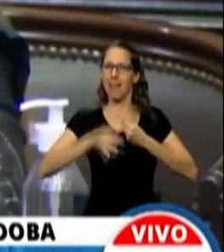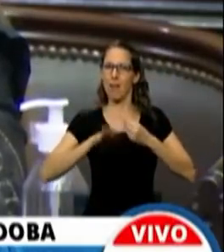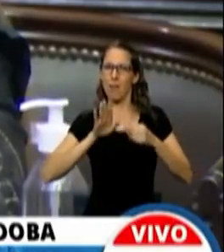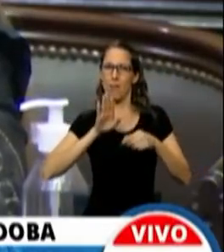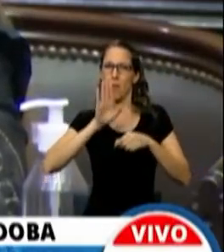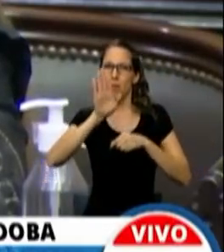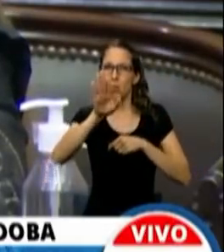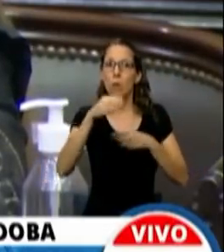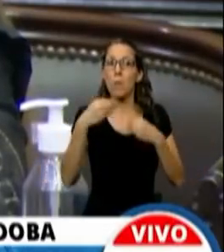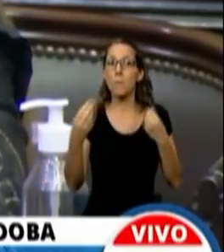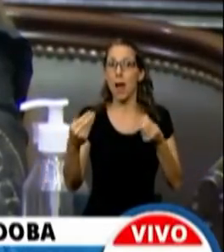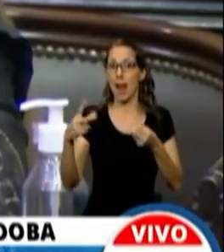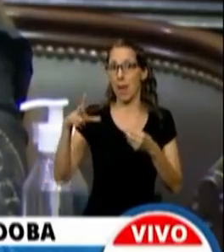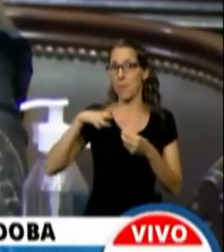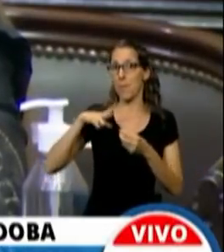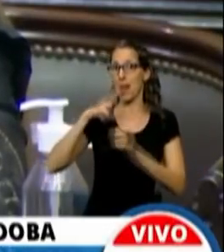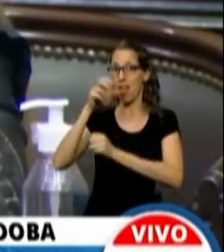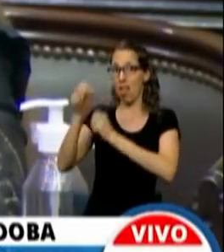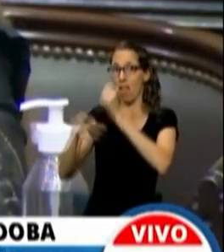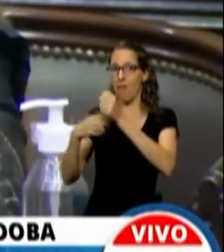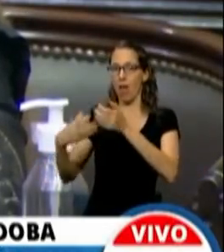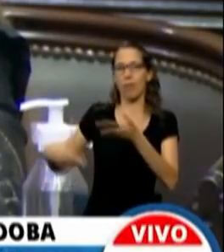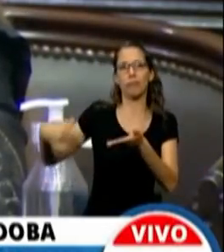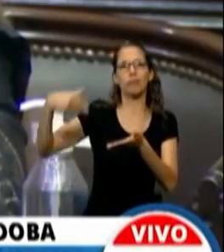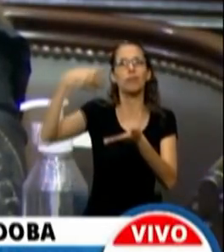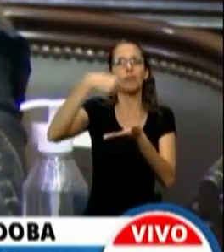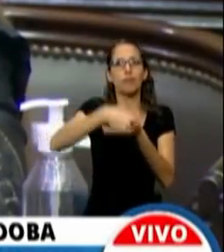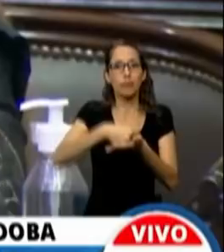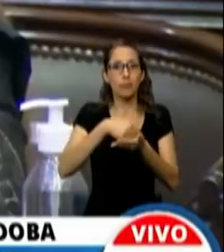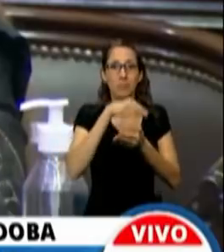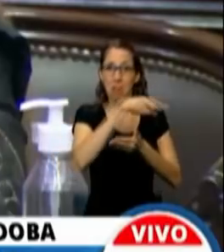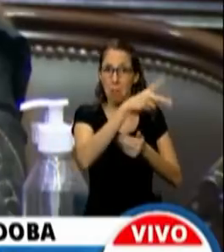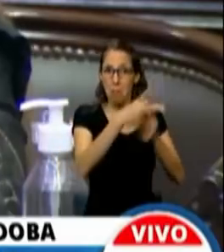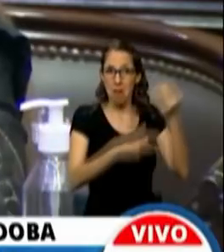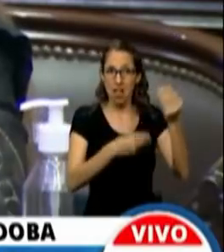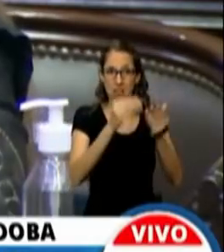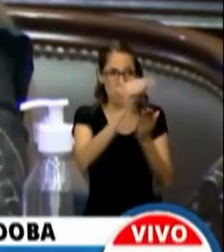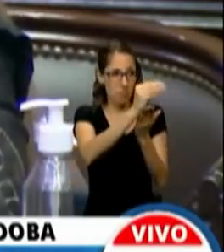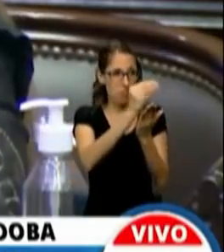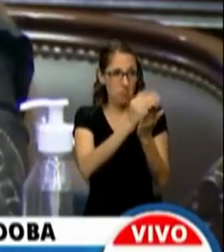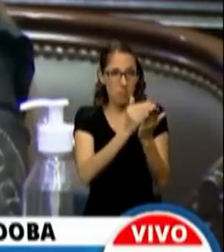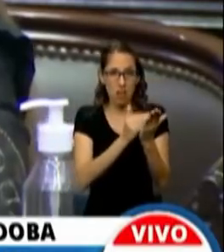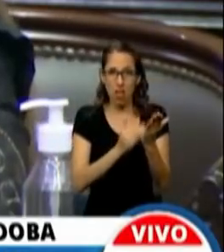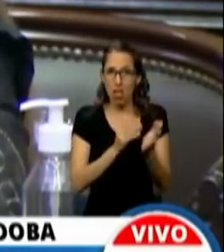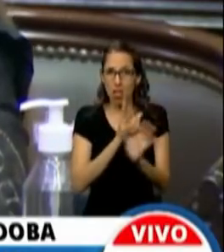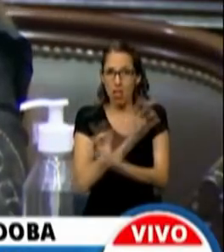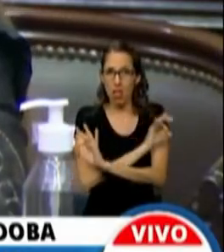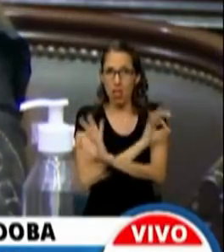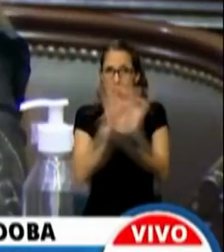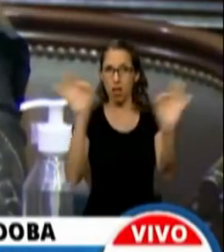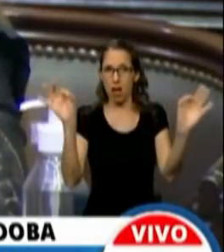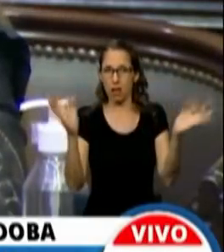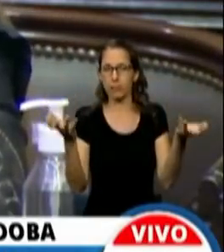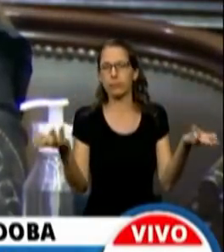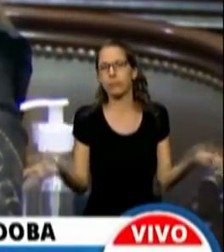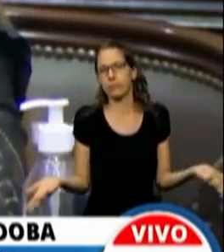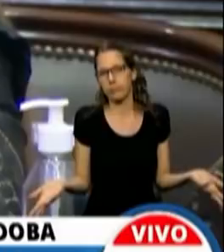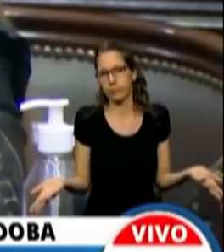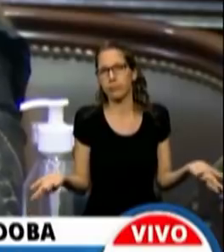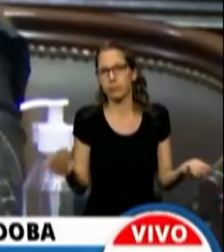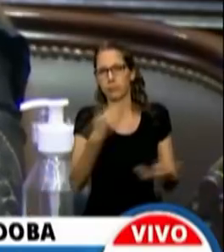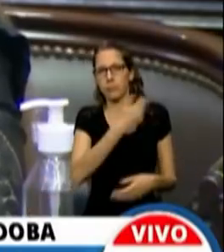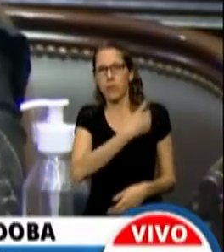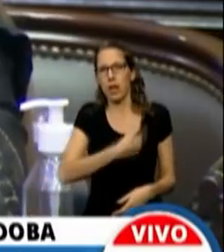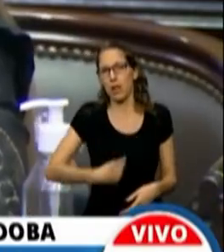y bueno, fueron esas decisiones, Sí. esos segundos que uno no piensa de manera fría y bueno, la